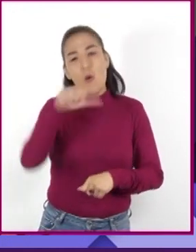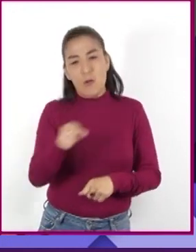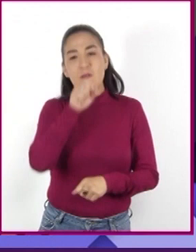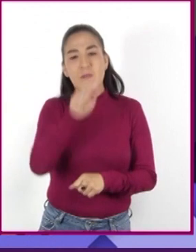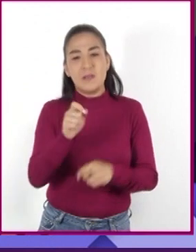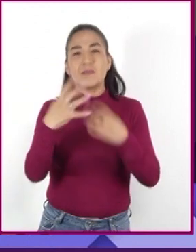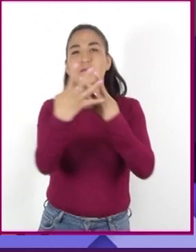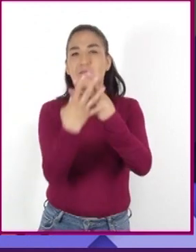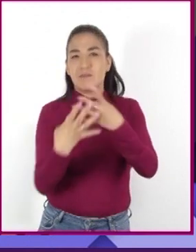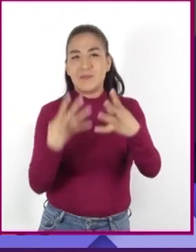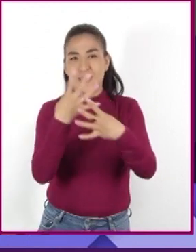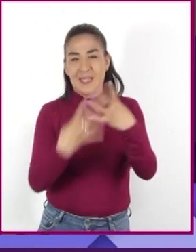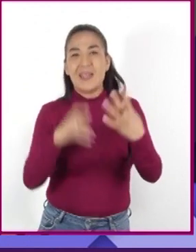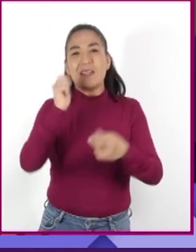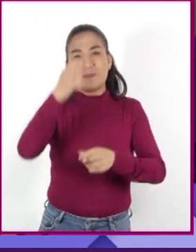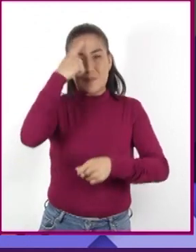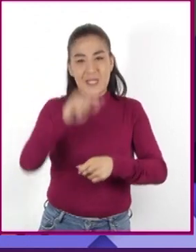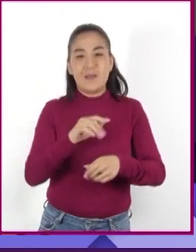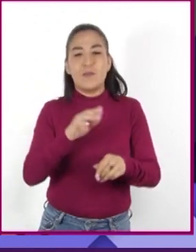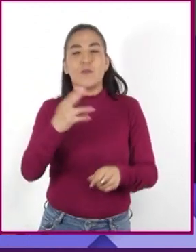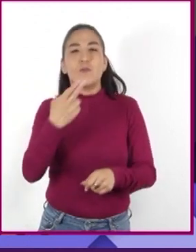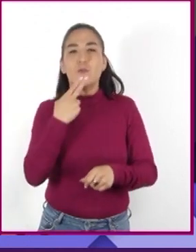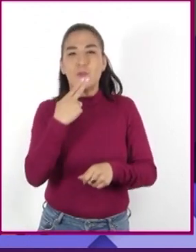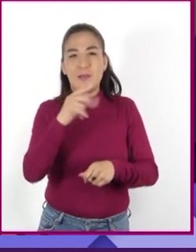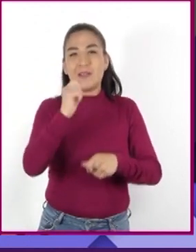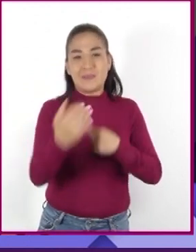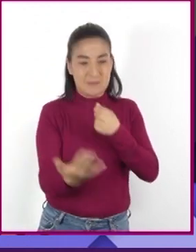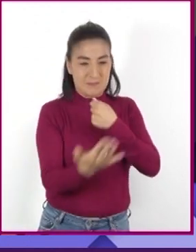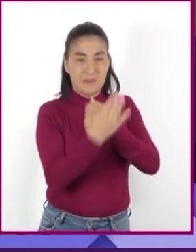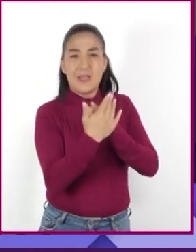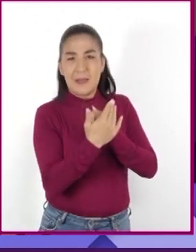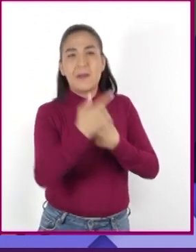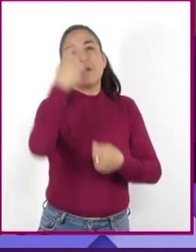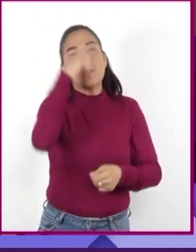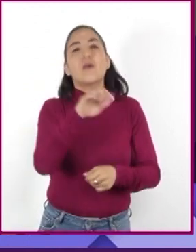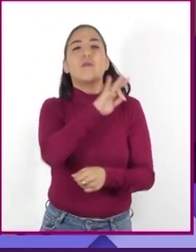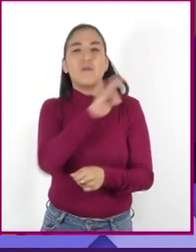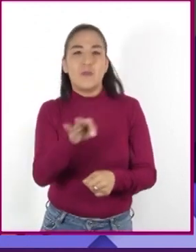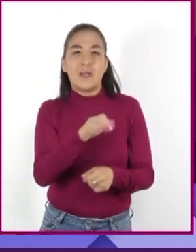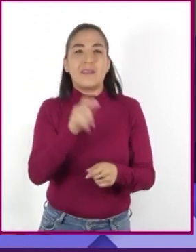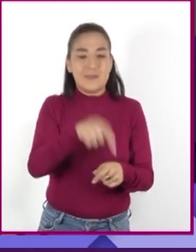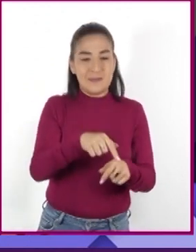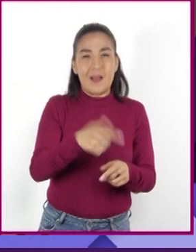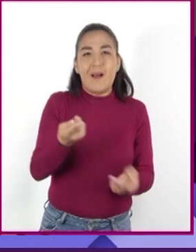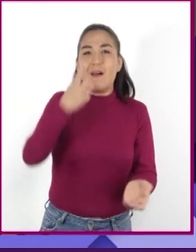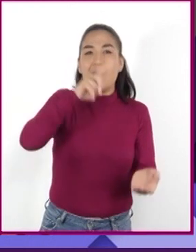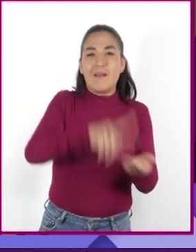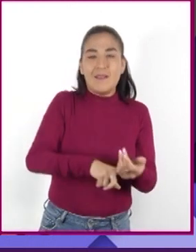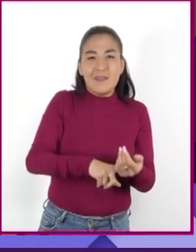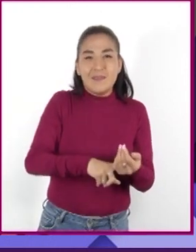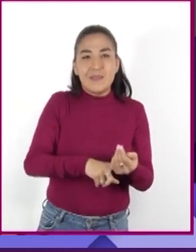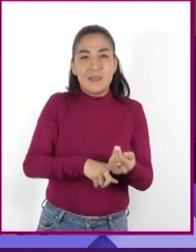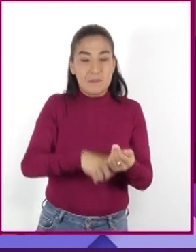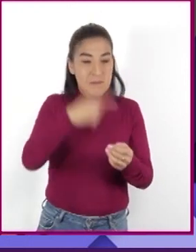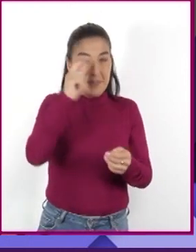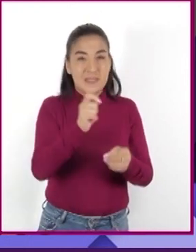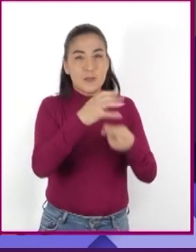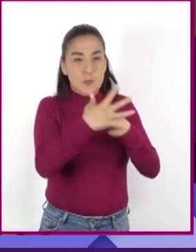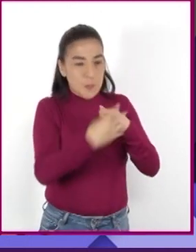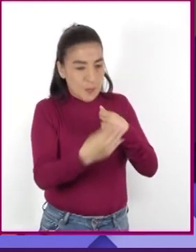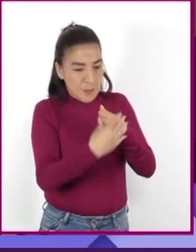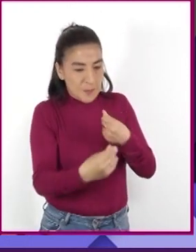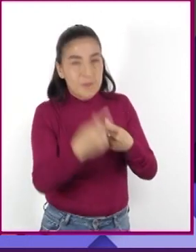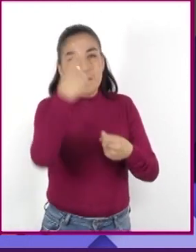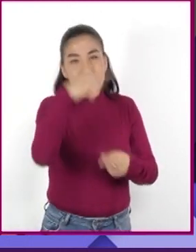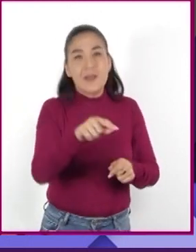inteligentes de colágeno. La ventaja de usar este biomaterial radica en que contienen un fármaco que, al ser liberado,